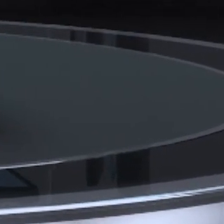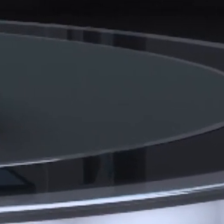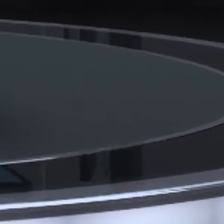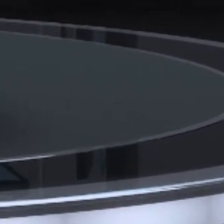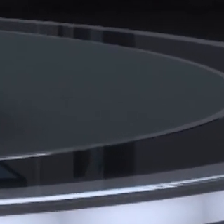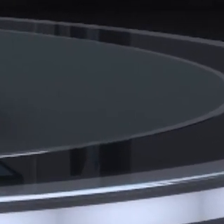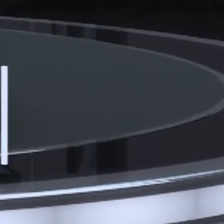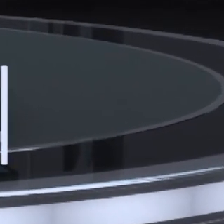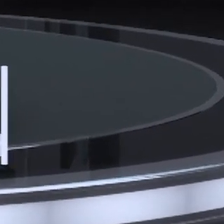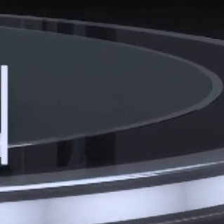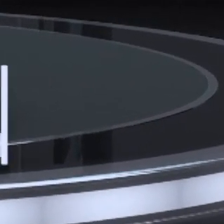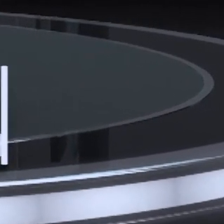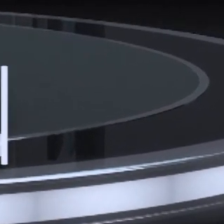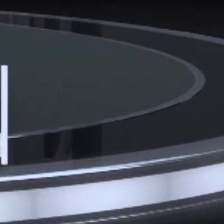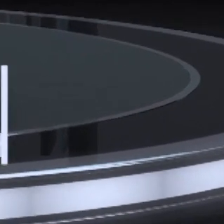¡Gracias!